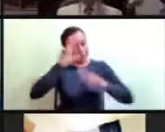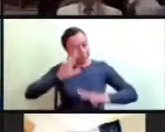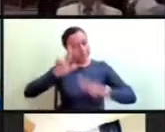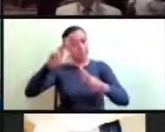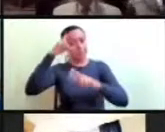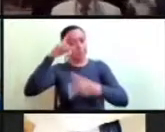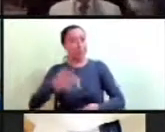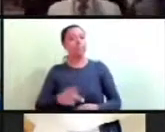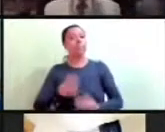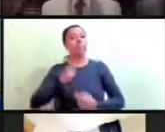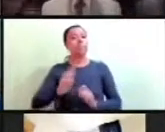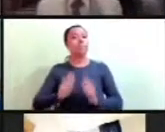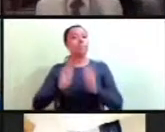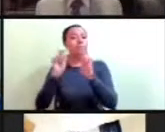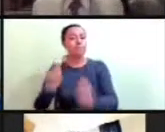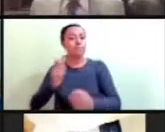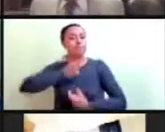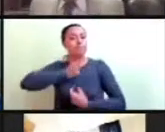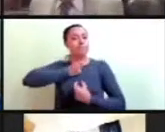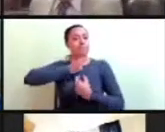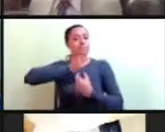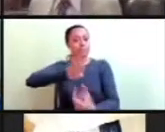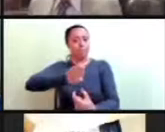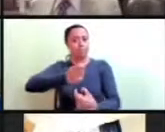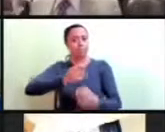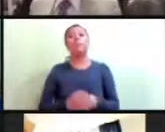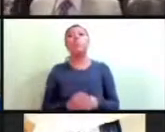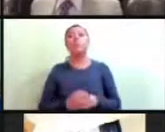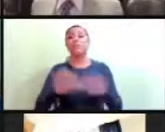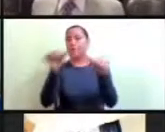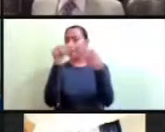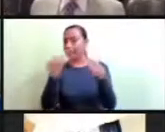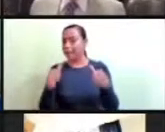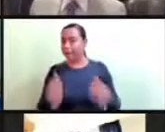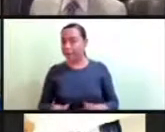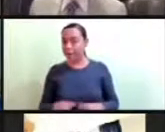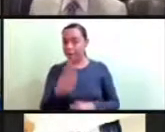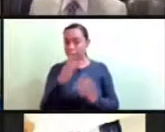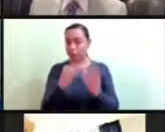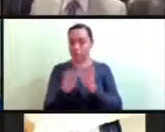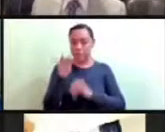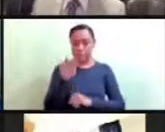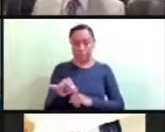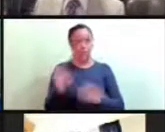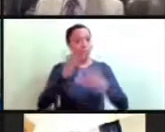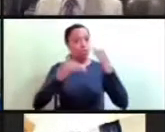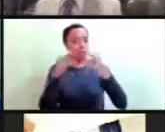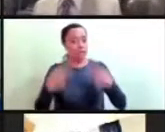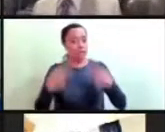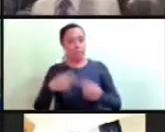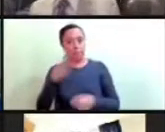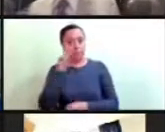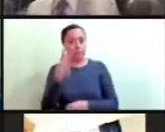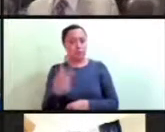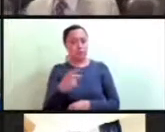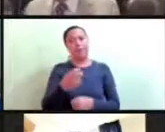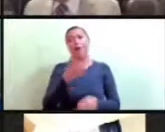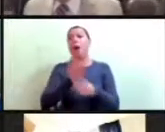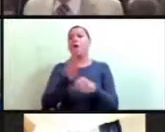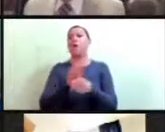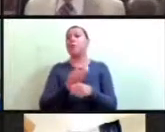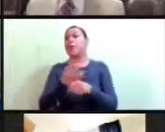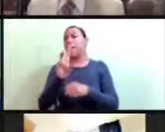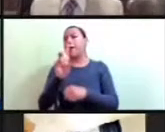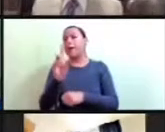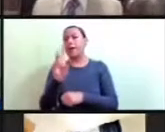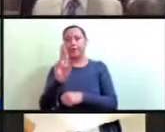del Mérito en Artes del 2019 y a todos los que nos siguen en esta transmisión a través de las redes sociales.